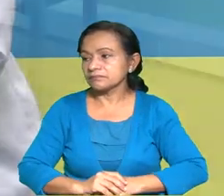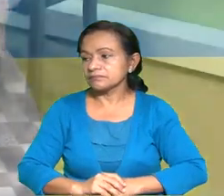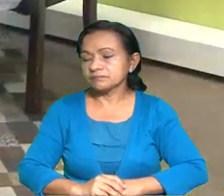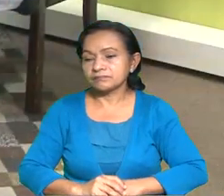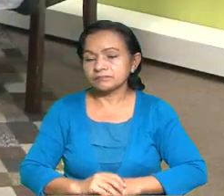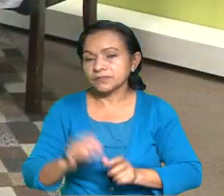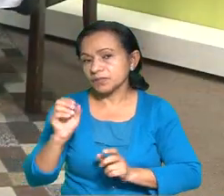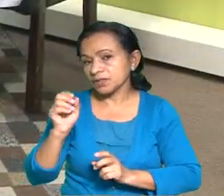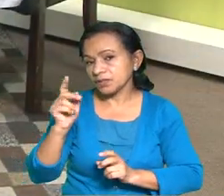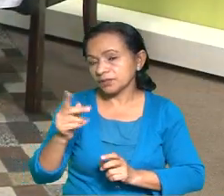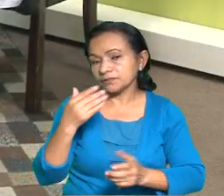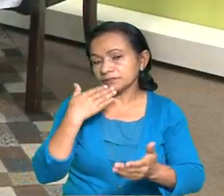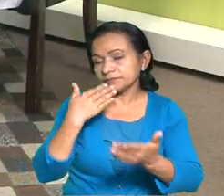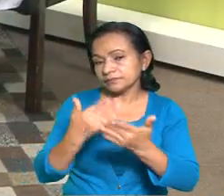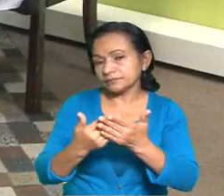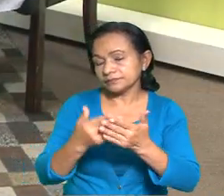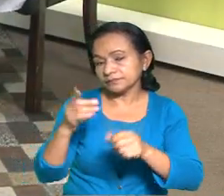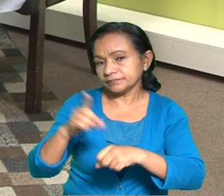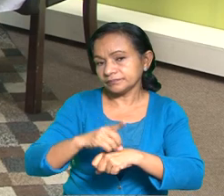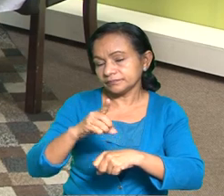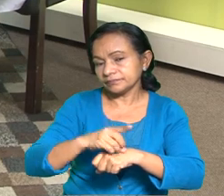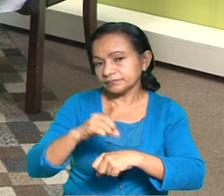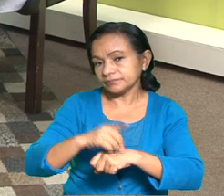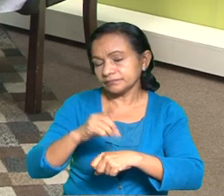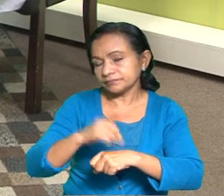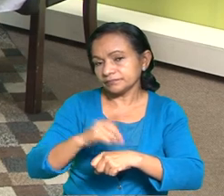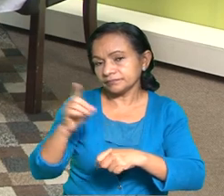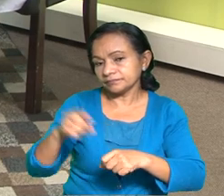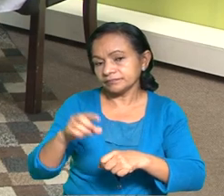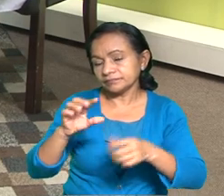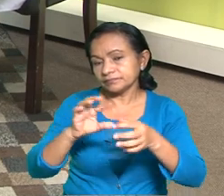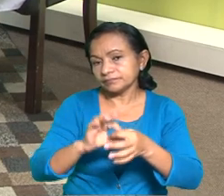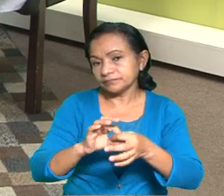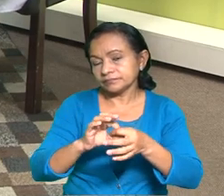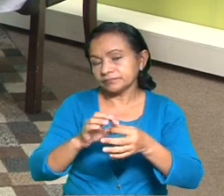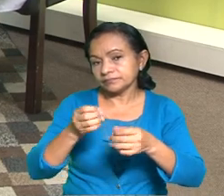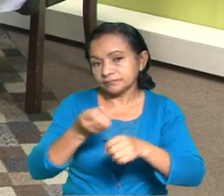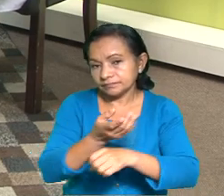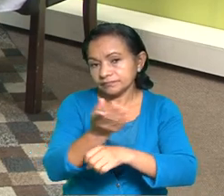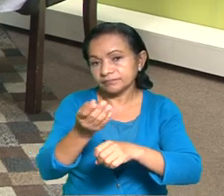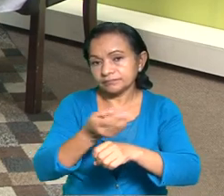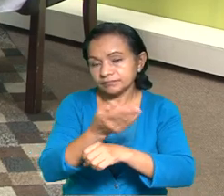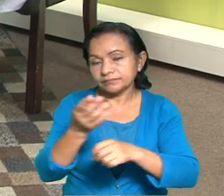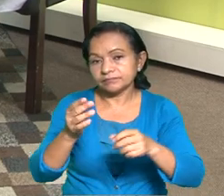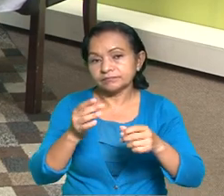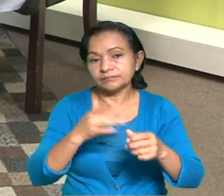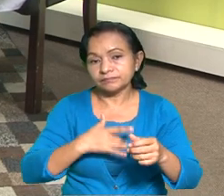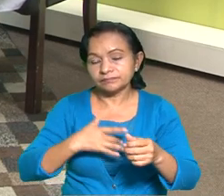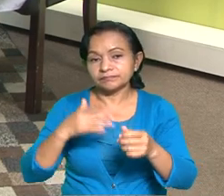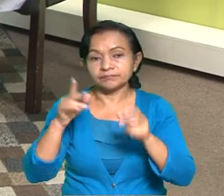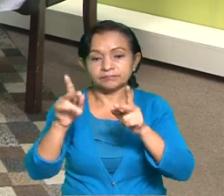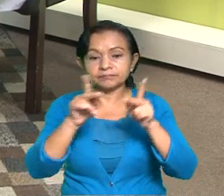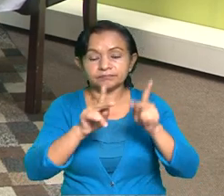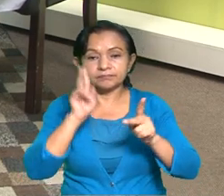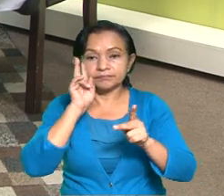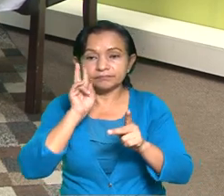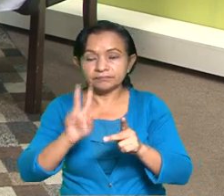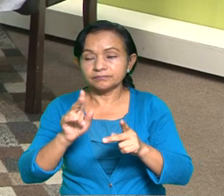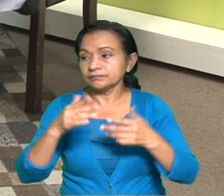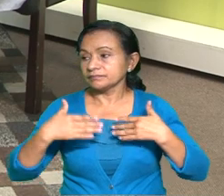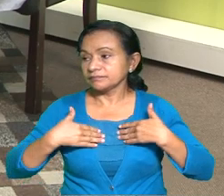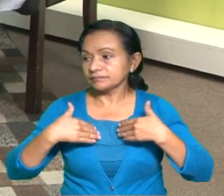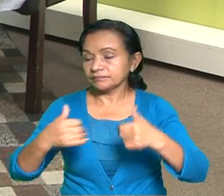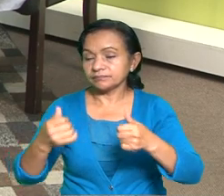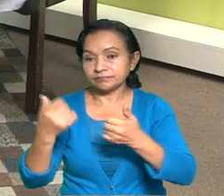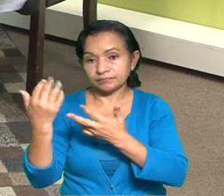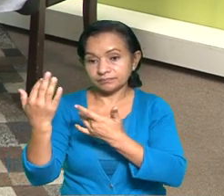Ok. Le agradecemos, doctora Alejandra Girón, por habernos acompañado el día de hoy y brindado todos estos consejos necesarios para nuestra audiencia de prevenir en salud.